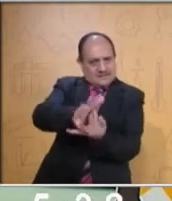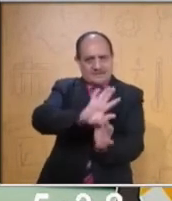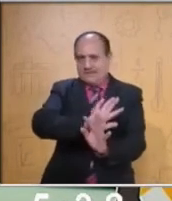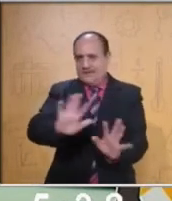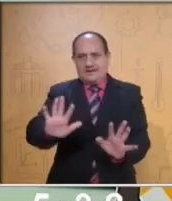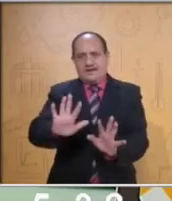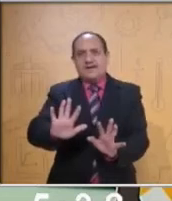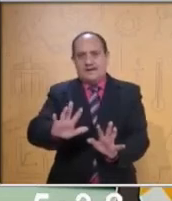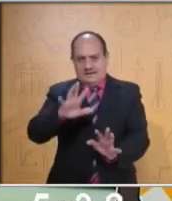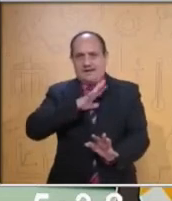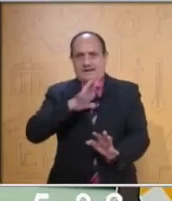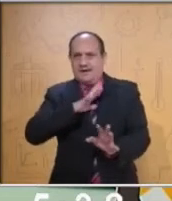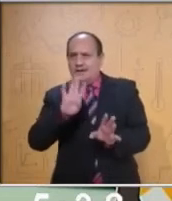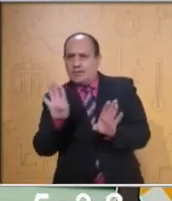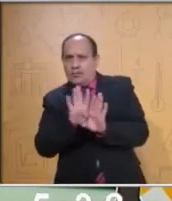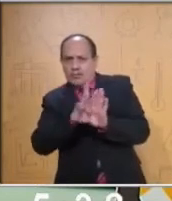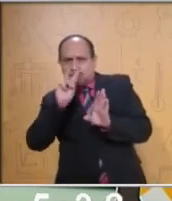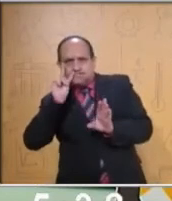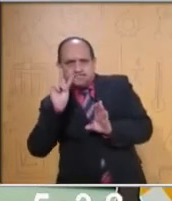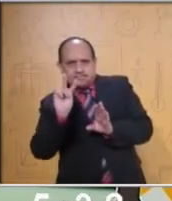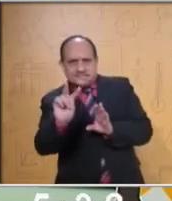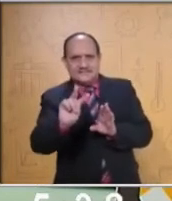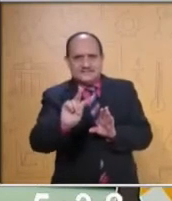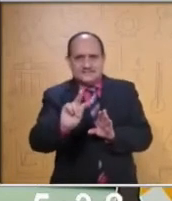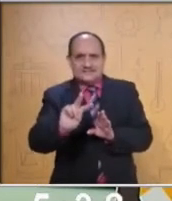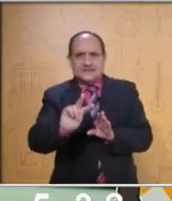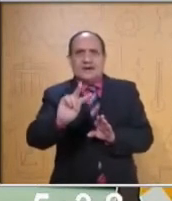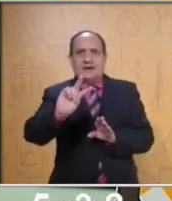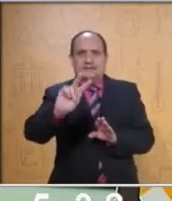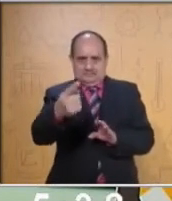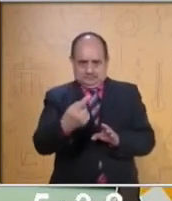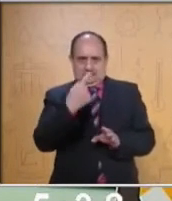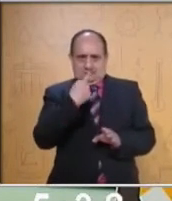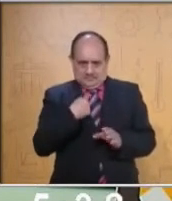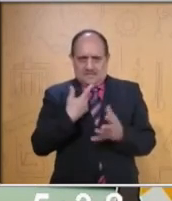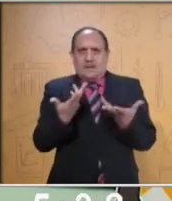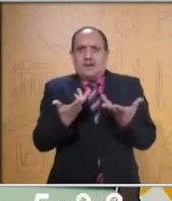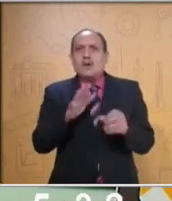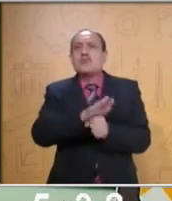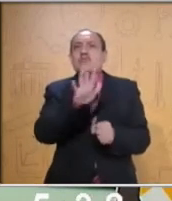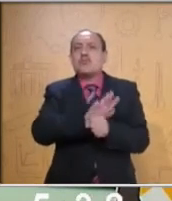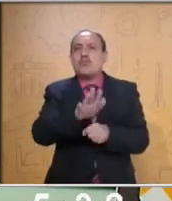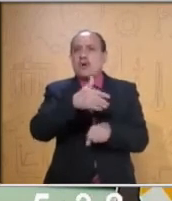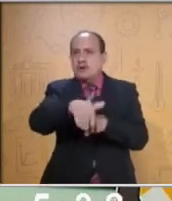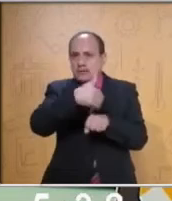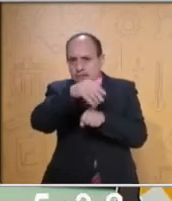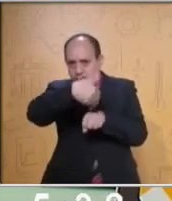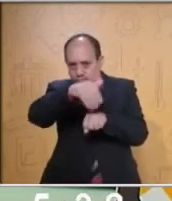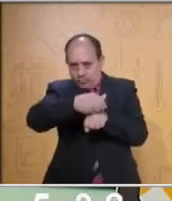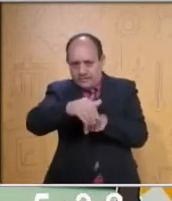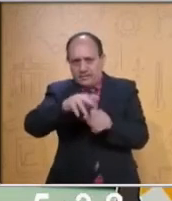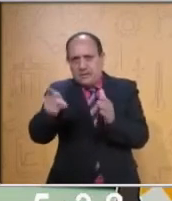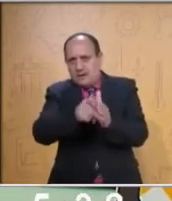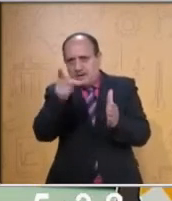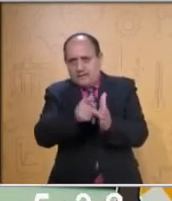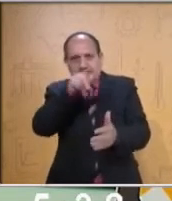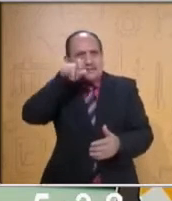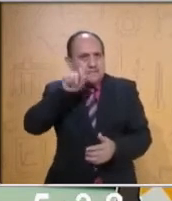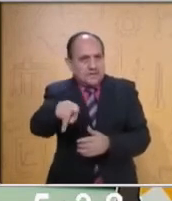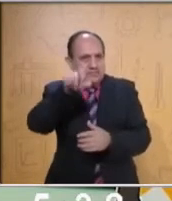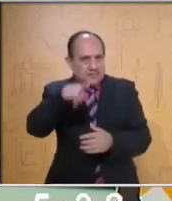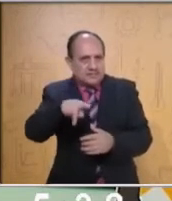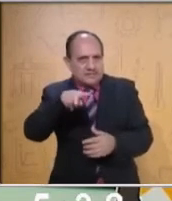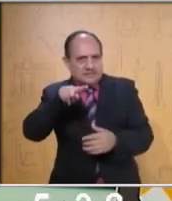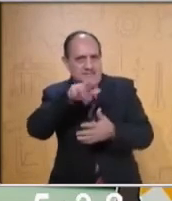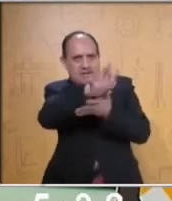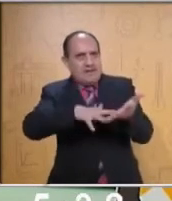ahí ya tengo manera de observar. Y ustedes me pueden decir inmediatamente cuál es el dato que más se repite. Yo les sugiero que ustedes se vayan a